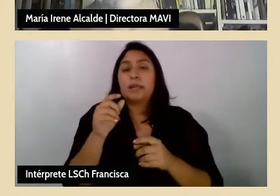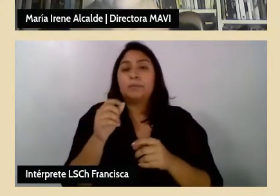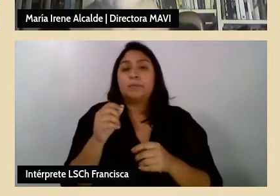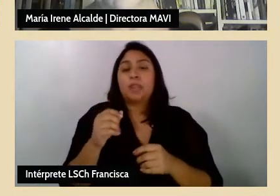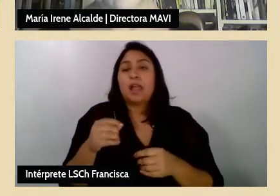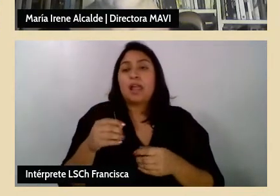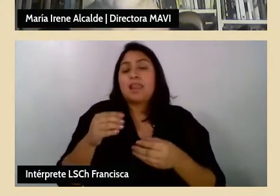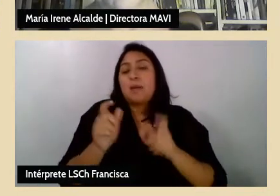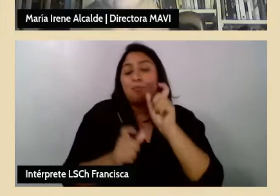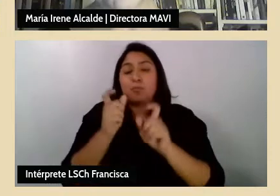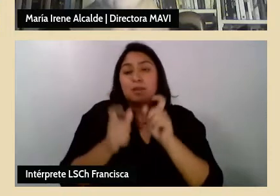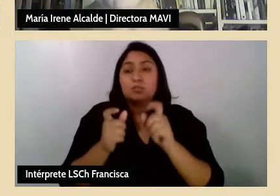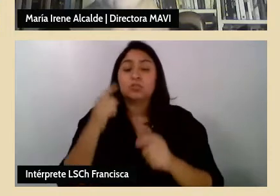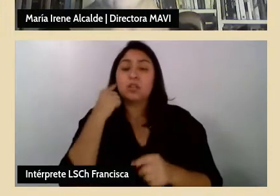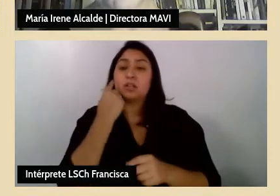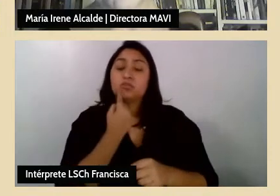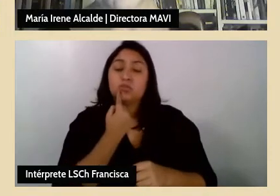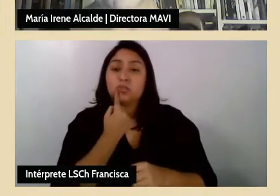de personas sordas,